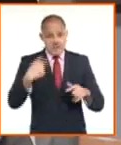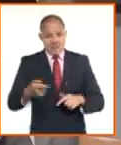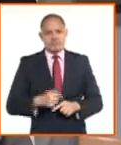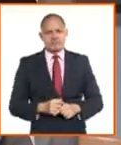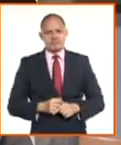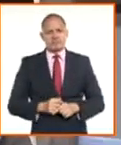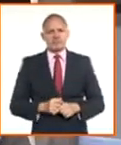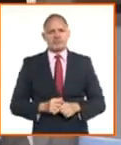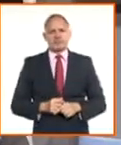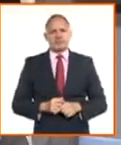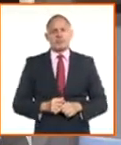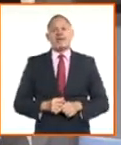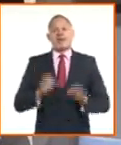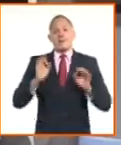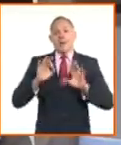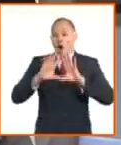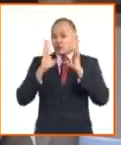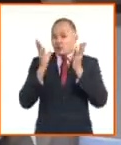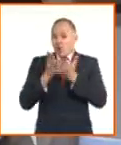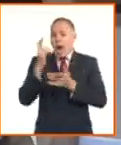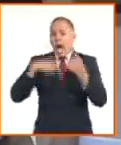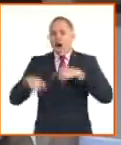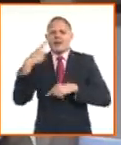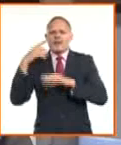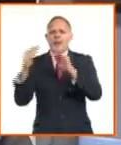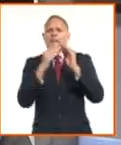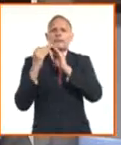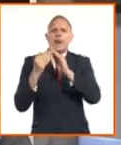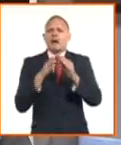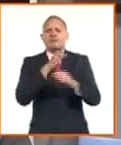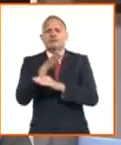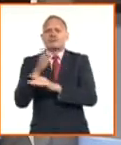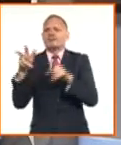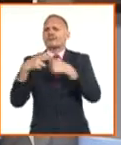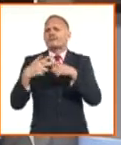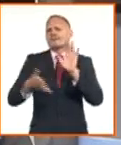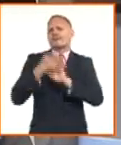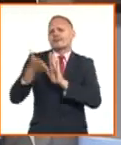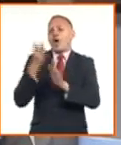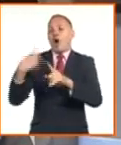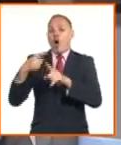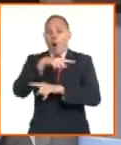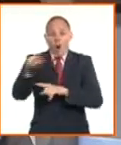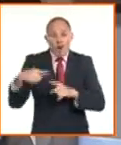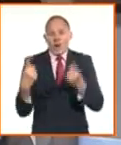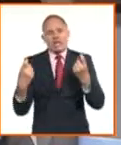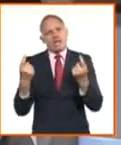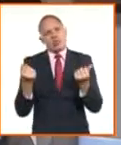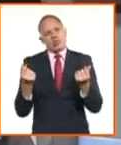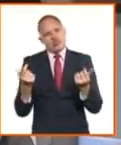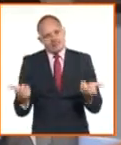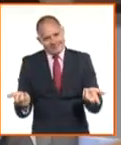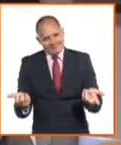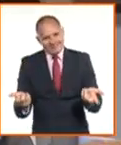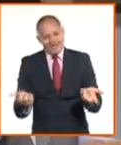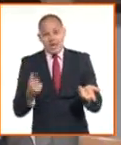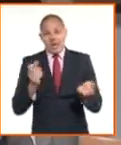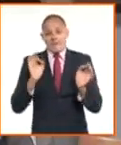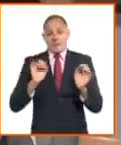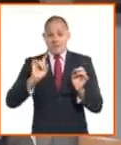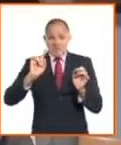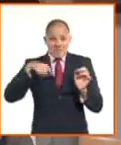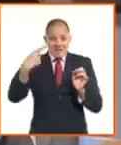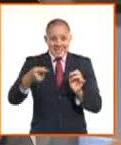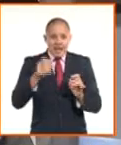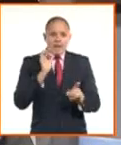toda esa atención, lo que se está haciendo en los barrios, todo eso lleva recursos. O sea que toda la divisa que nosotros captemos, todos los